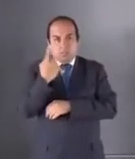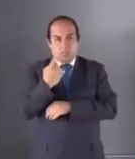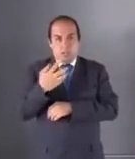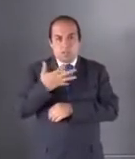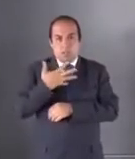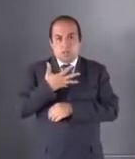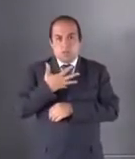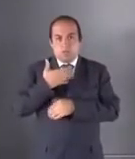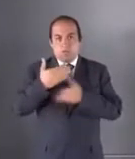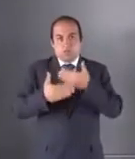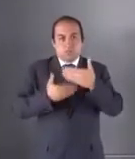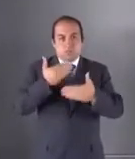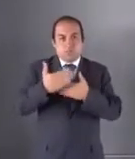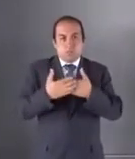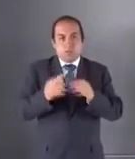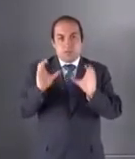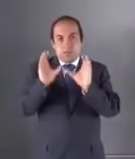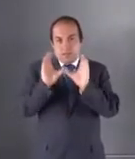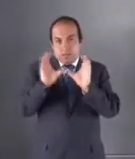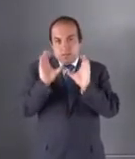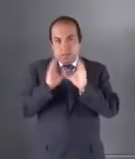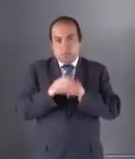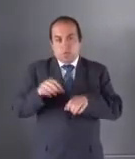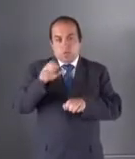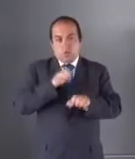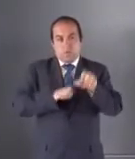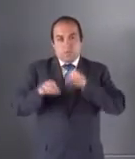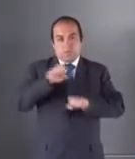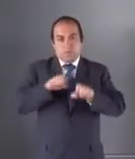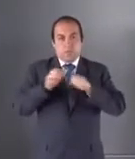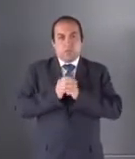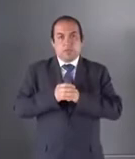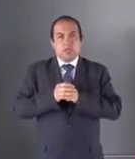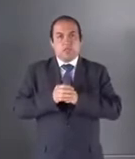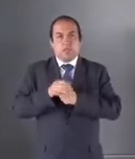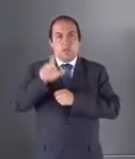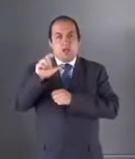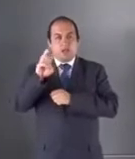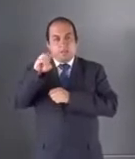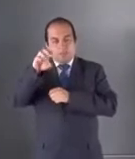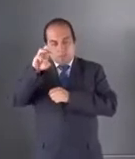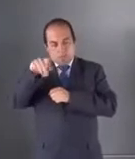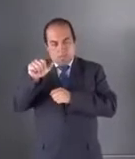estamos en los procesos de certificación con una empresa alemana en toda la parte de